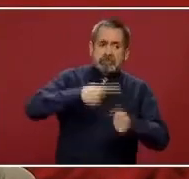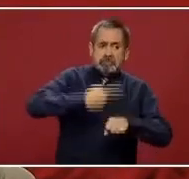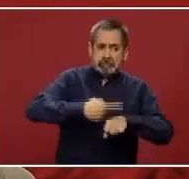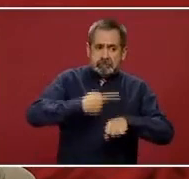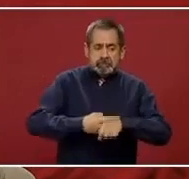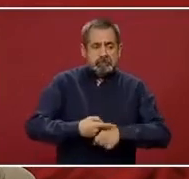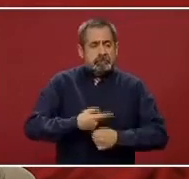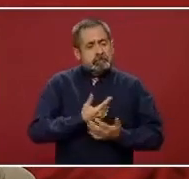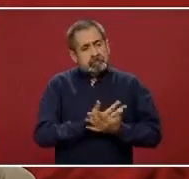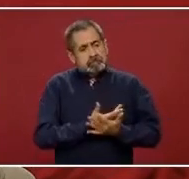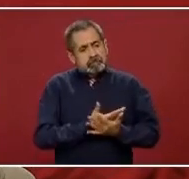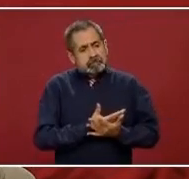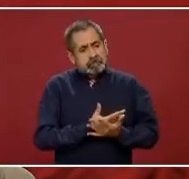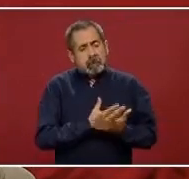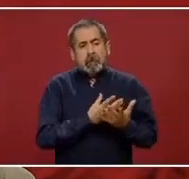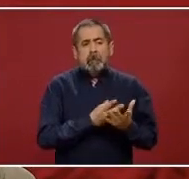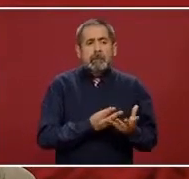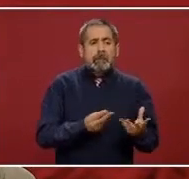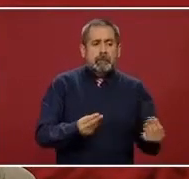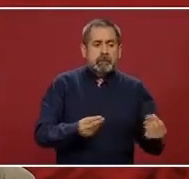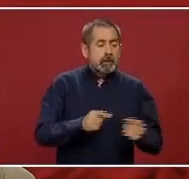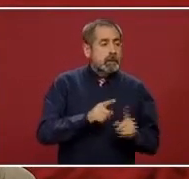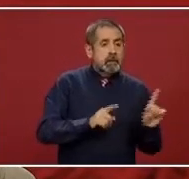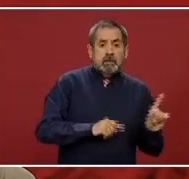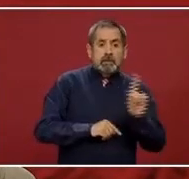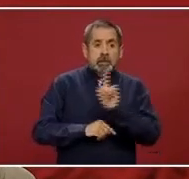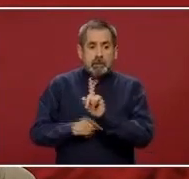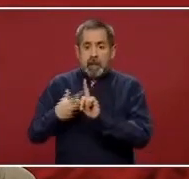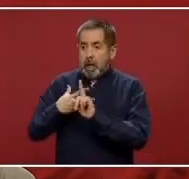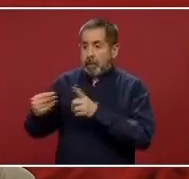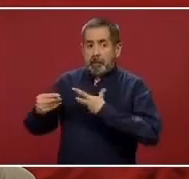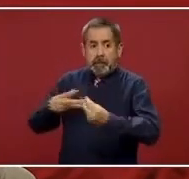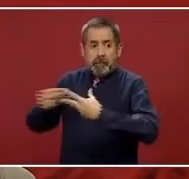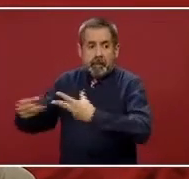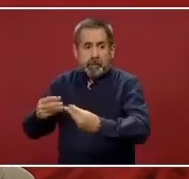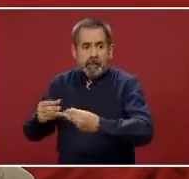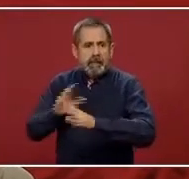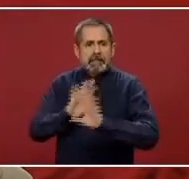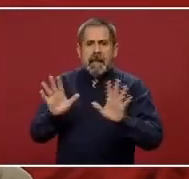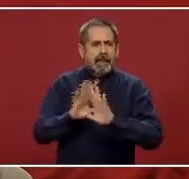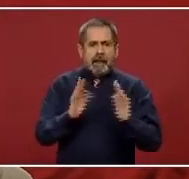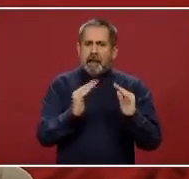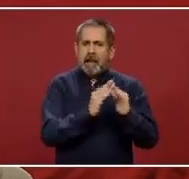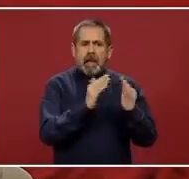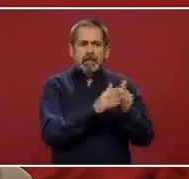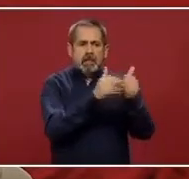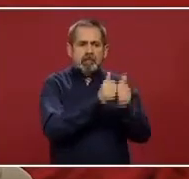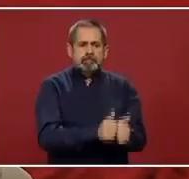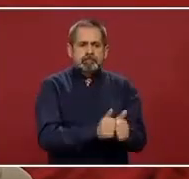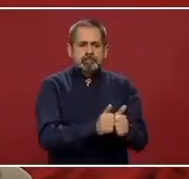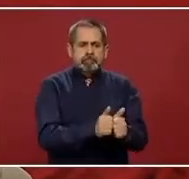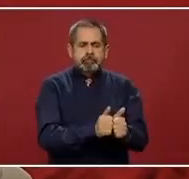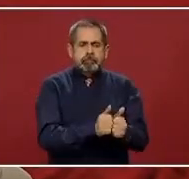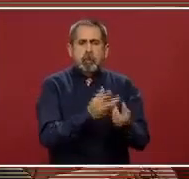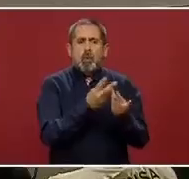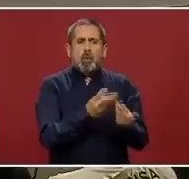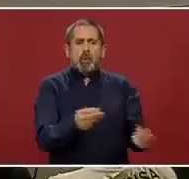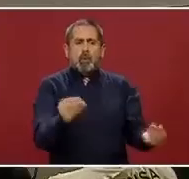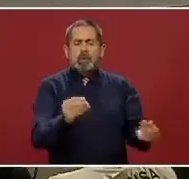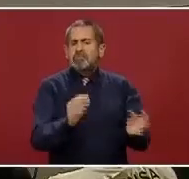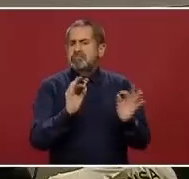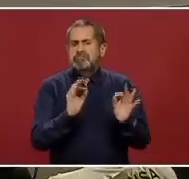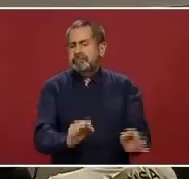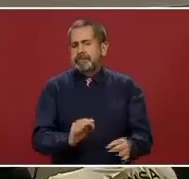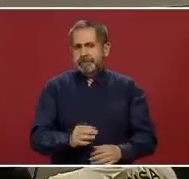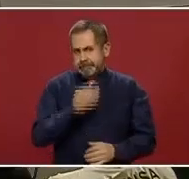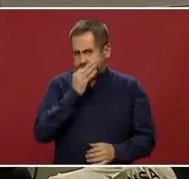no va a la sala de urgencias, no va a causar contagios en esa sala de urgencias. No olvidemos esto. La siguiente, por